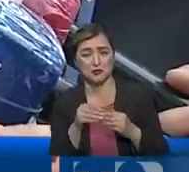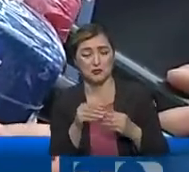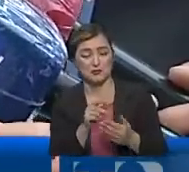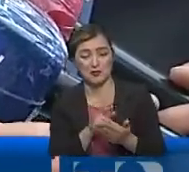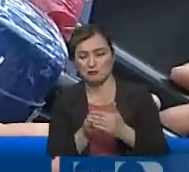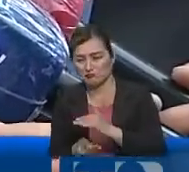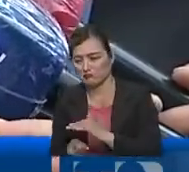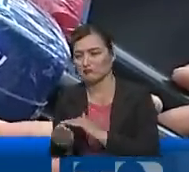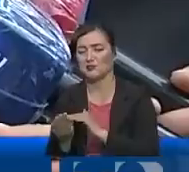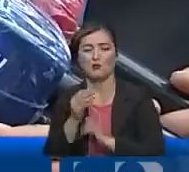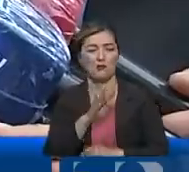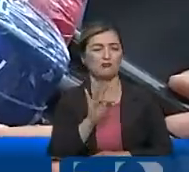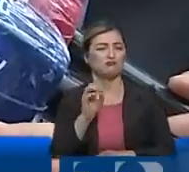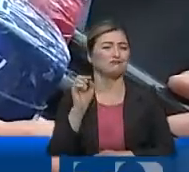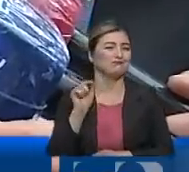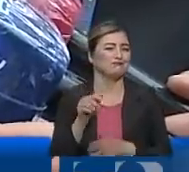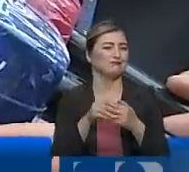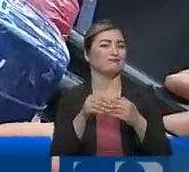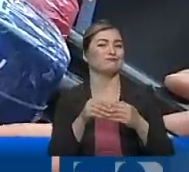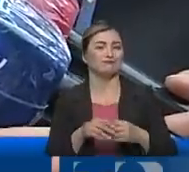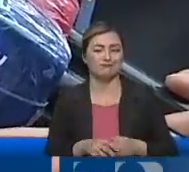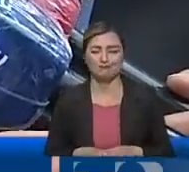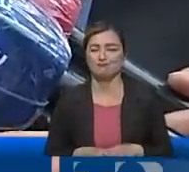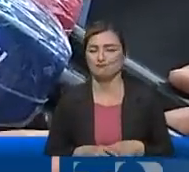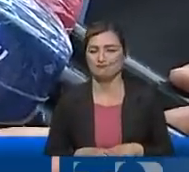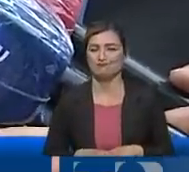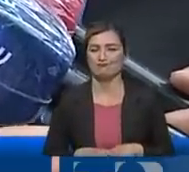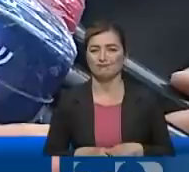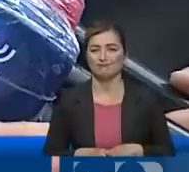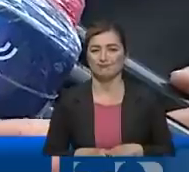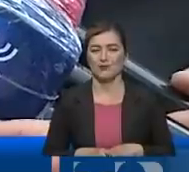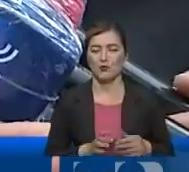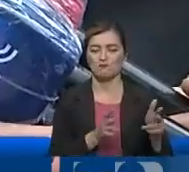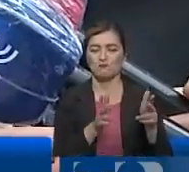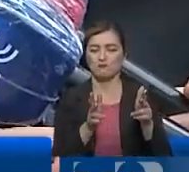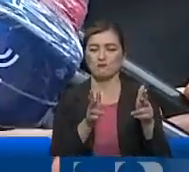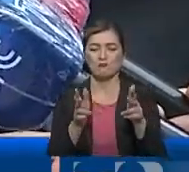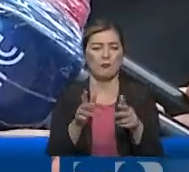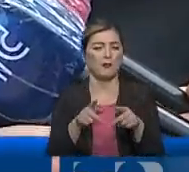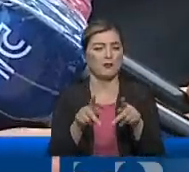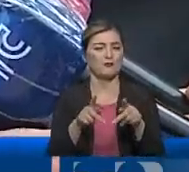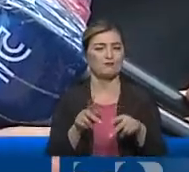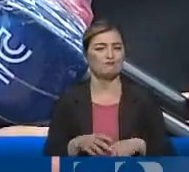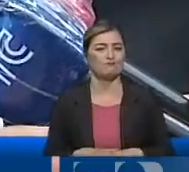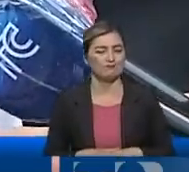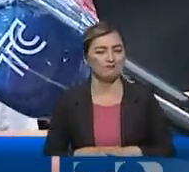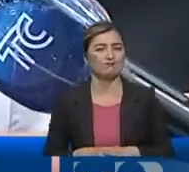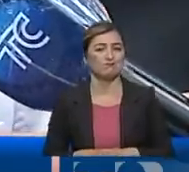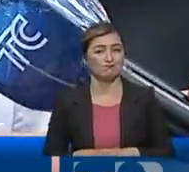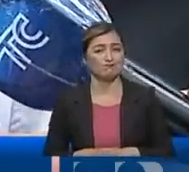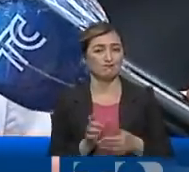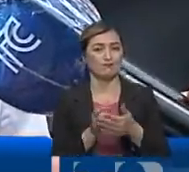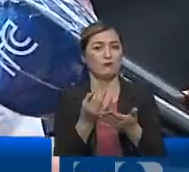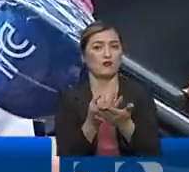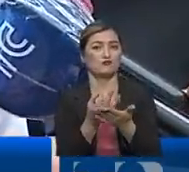habla de $480,000 por la obtención de rutas y frecuencias, entre otras cosas. Aparecen recibos,